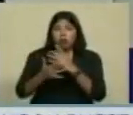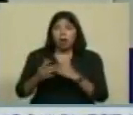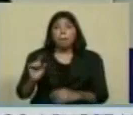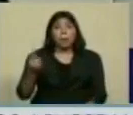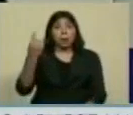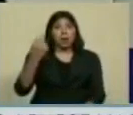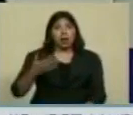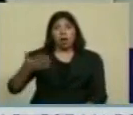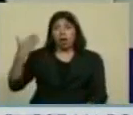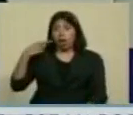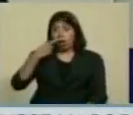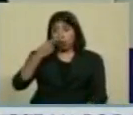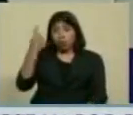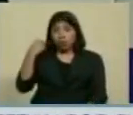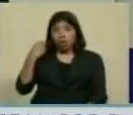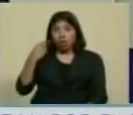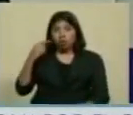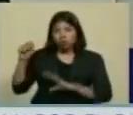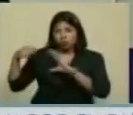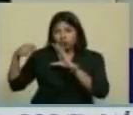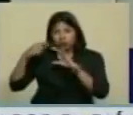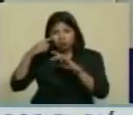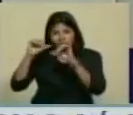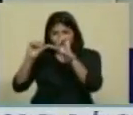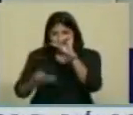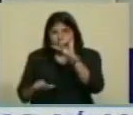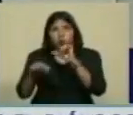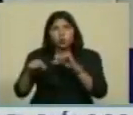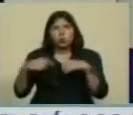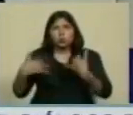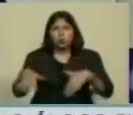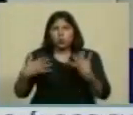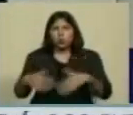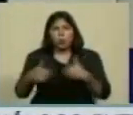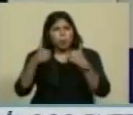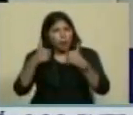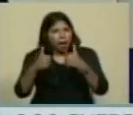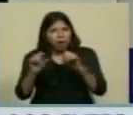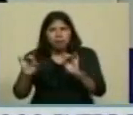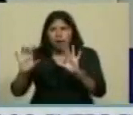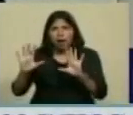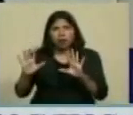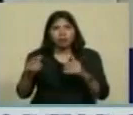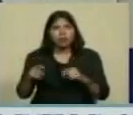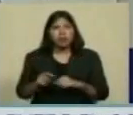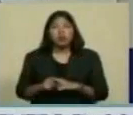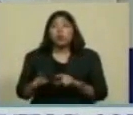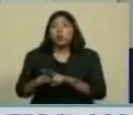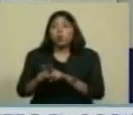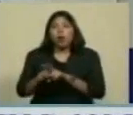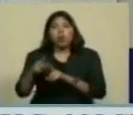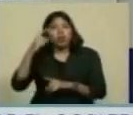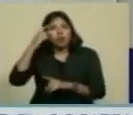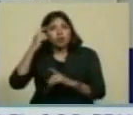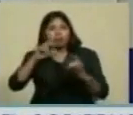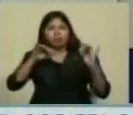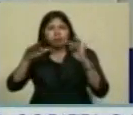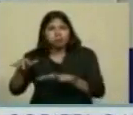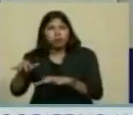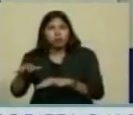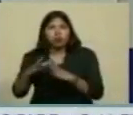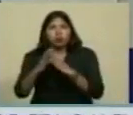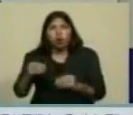tal como podíamos observar, cómo se convierte esto en un punto de encuentro, donde las capacidades